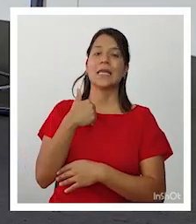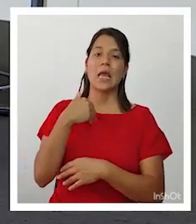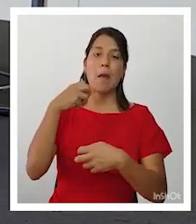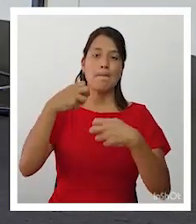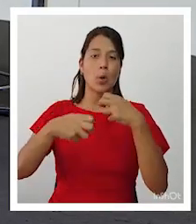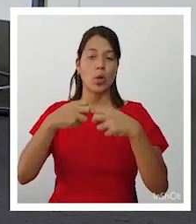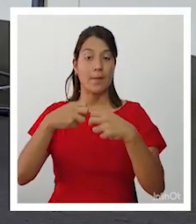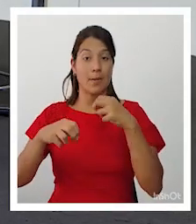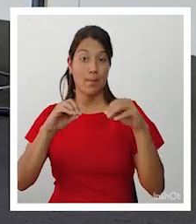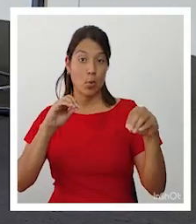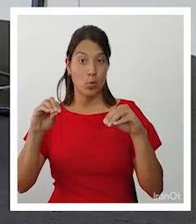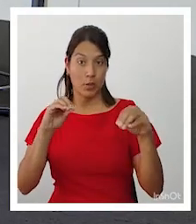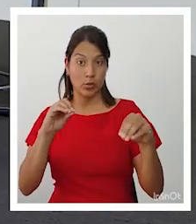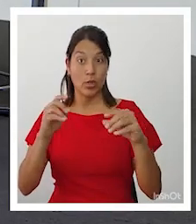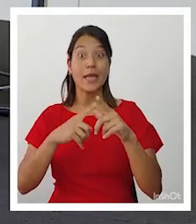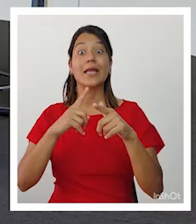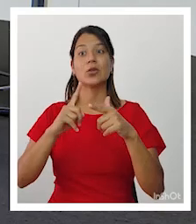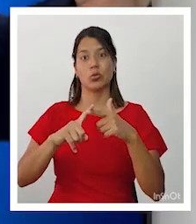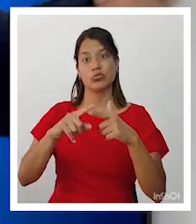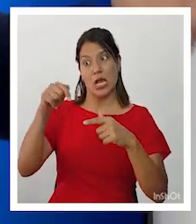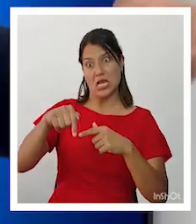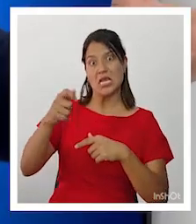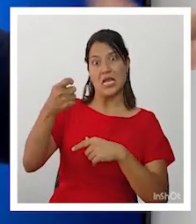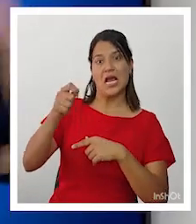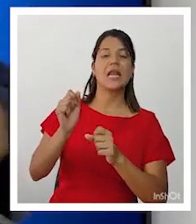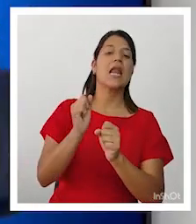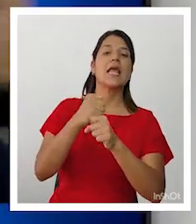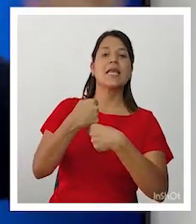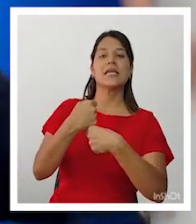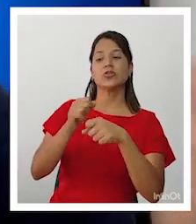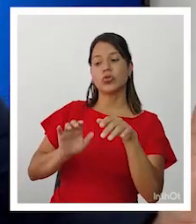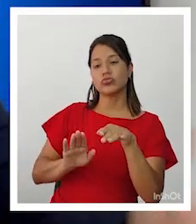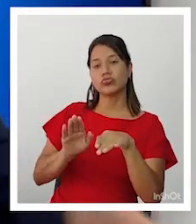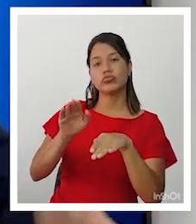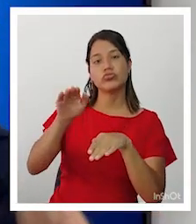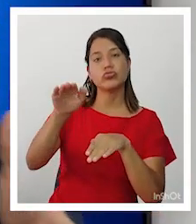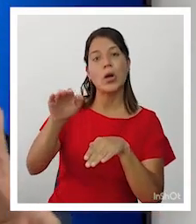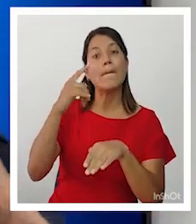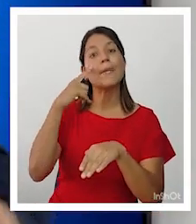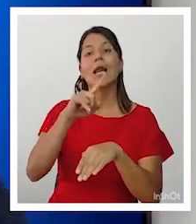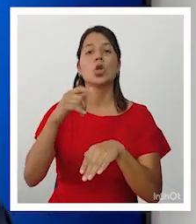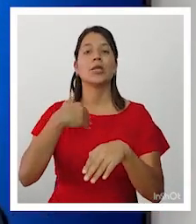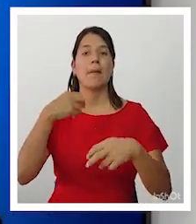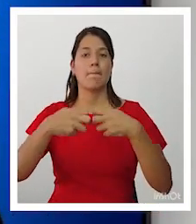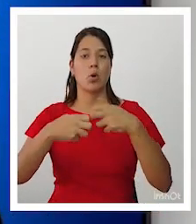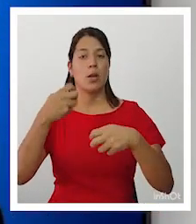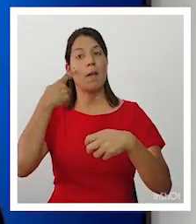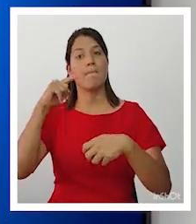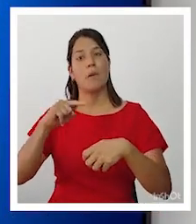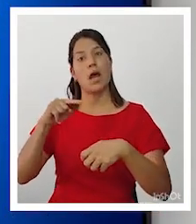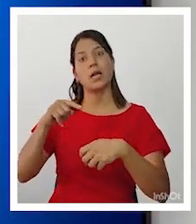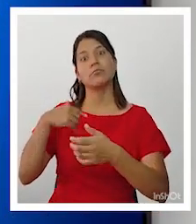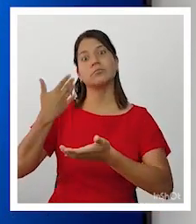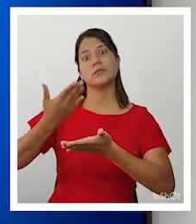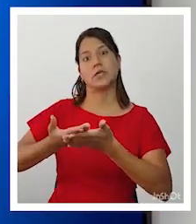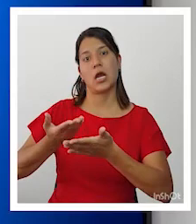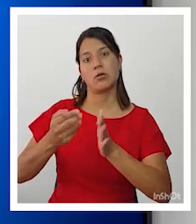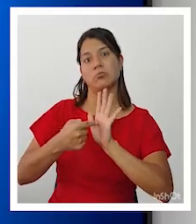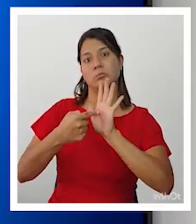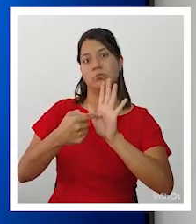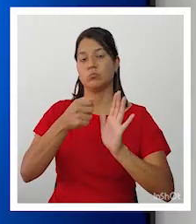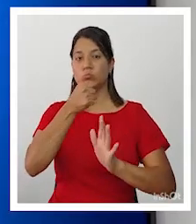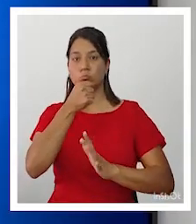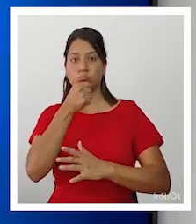y el canal hizo una rampa para que él no tuviera problema de venir a presentar noticias. Pero si no se hubiera dado